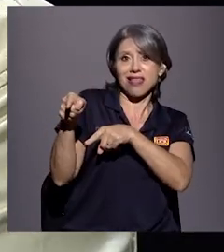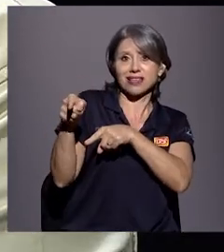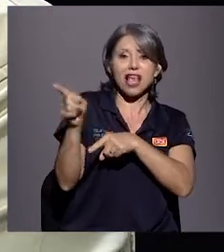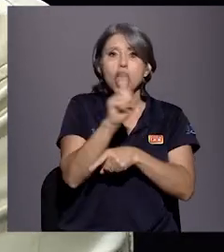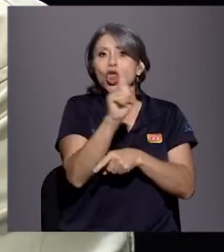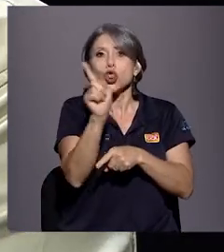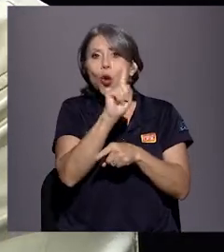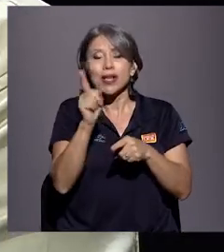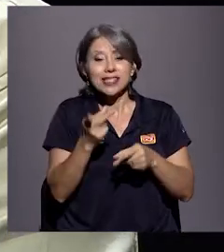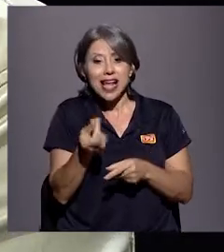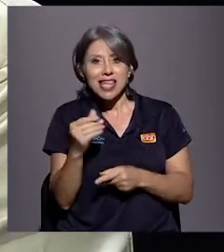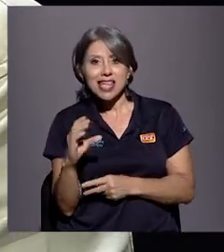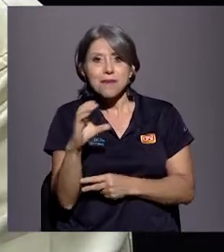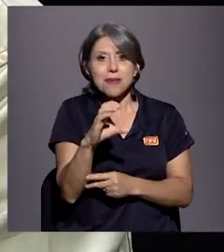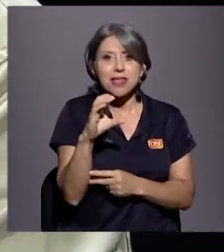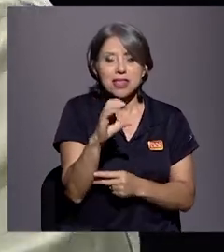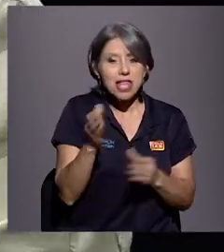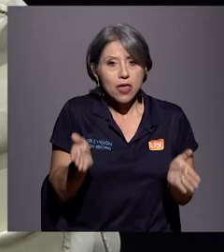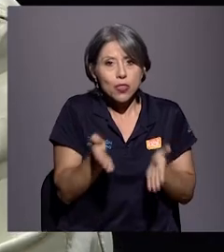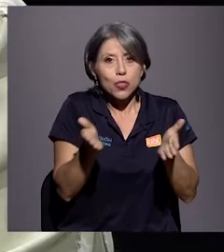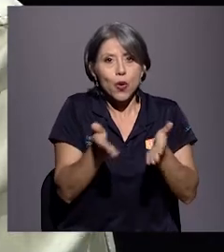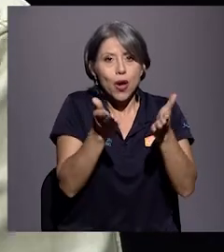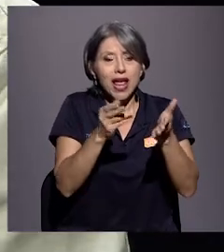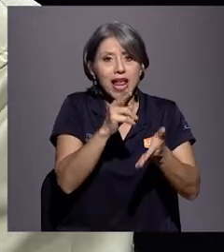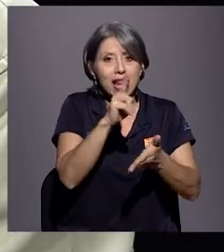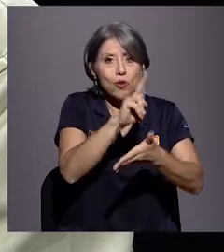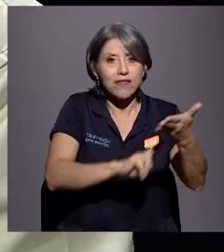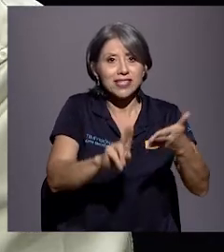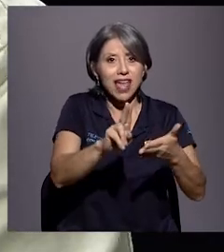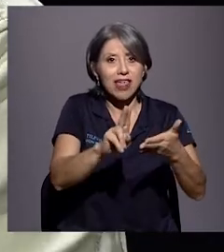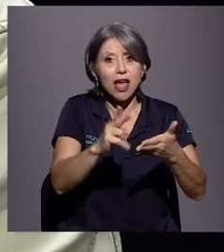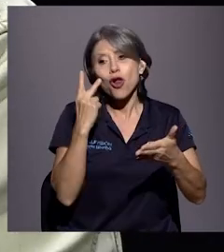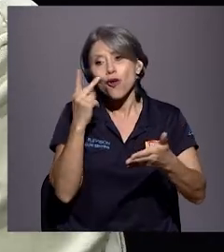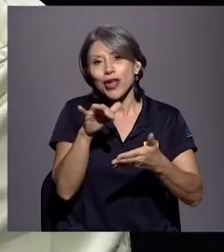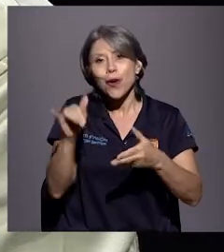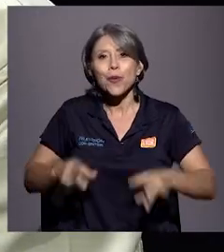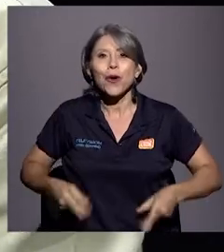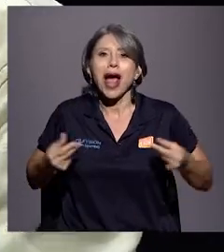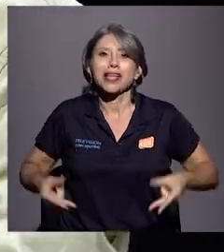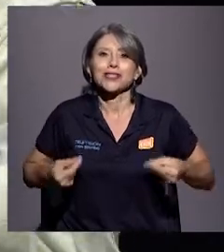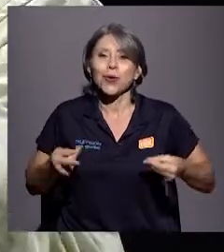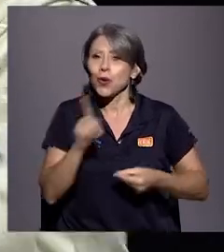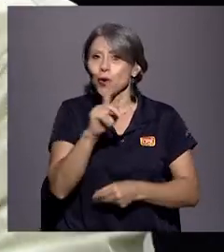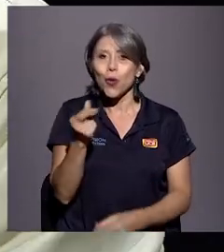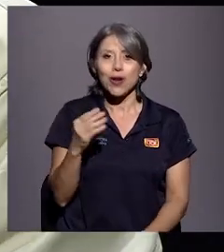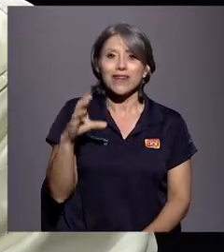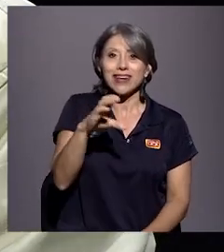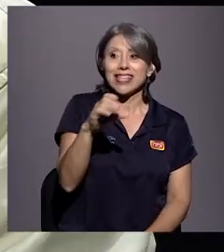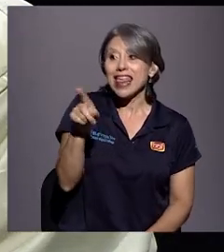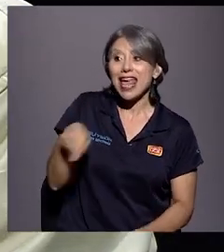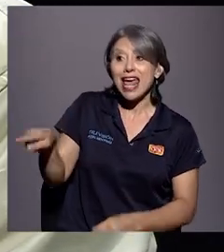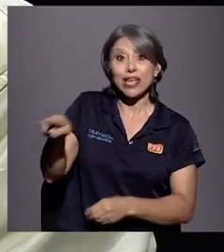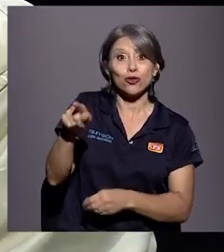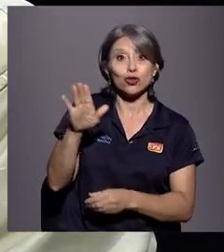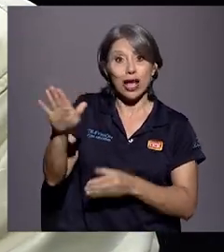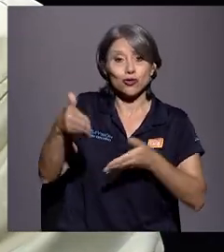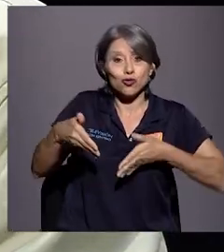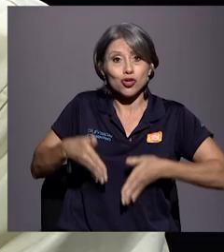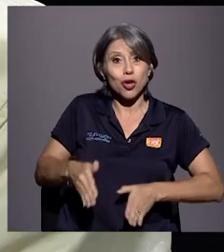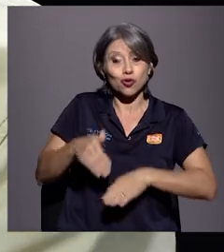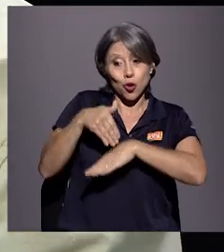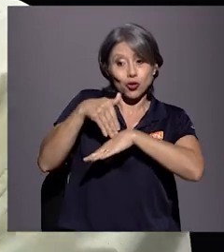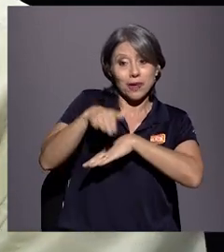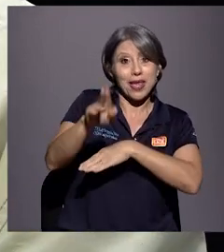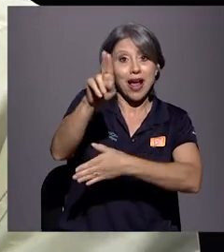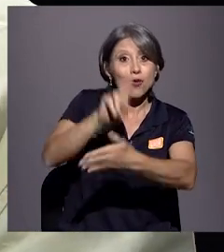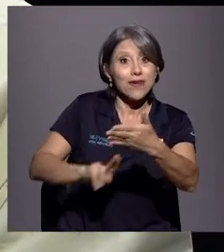en la universidad, es un gasto, no una inversión, porque están mandando sus hijos para las universidades globales del extranjero,